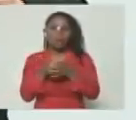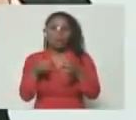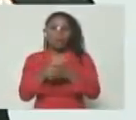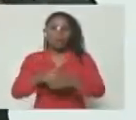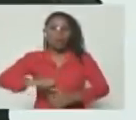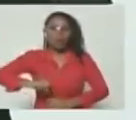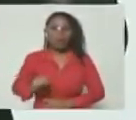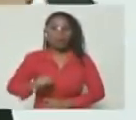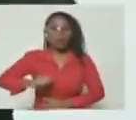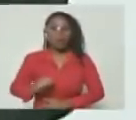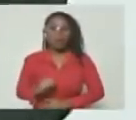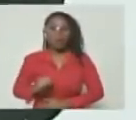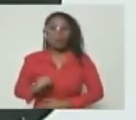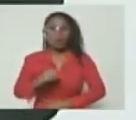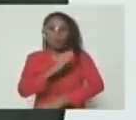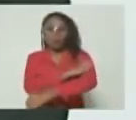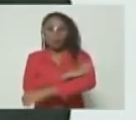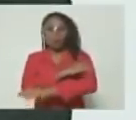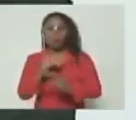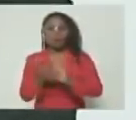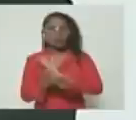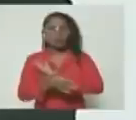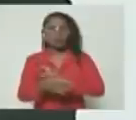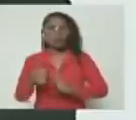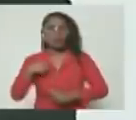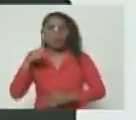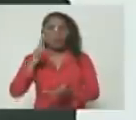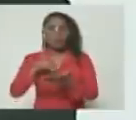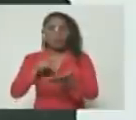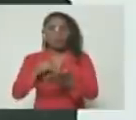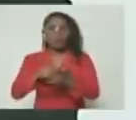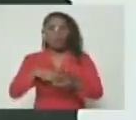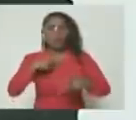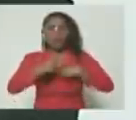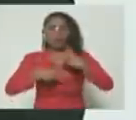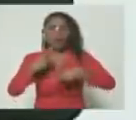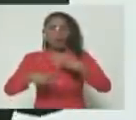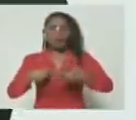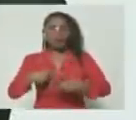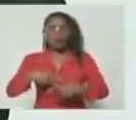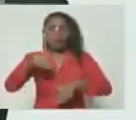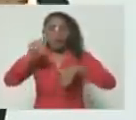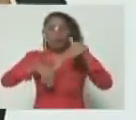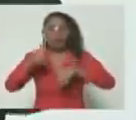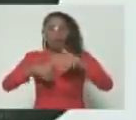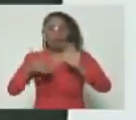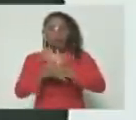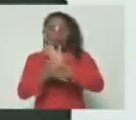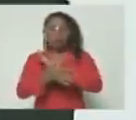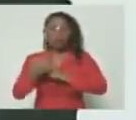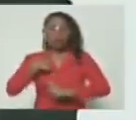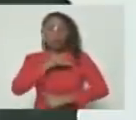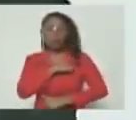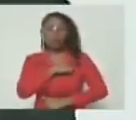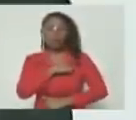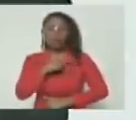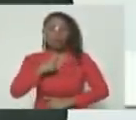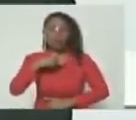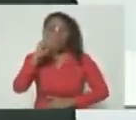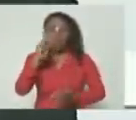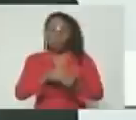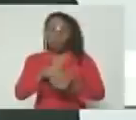oposición, que bueno, que antes no le dio la gana de participar en ningún proceso electoral, desde cuando yo en el 2018